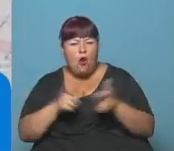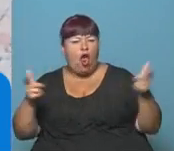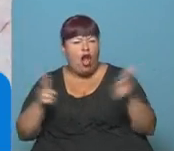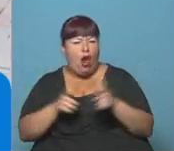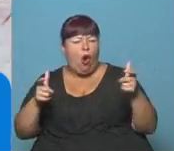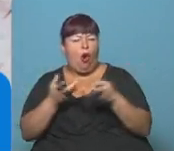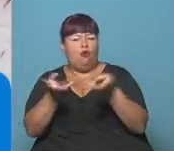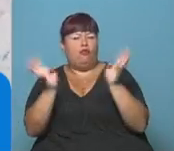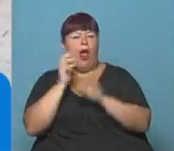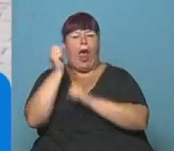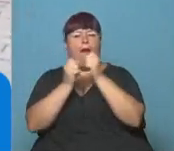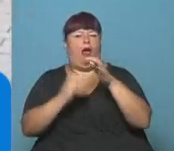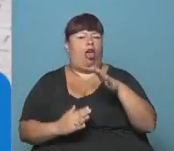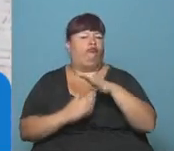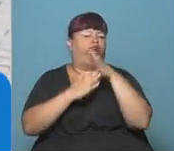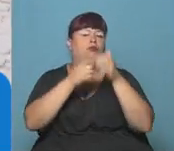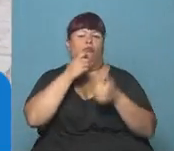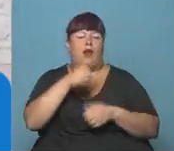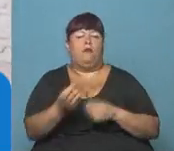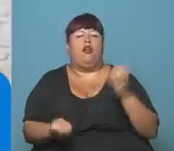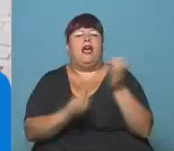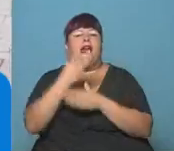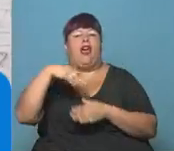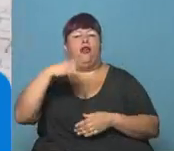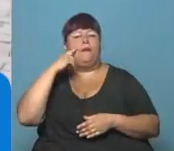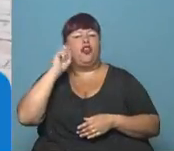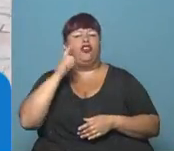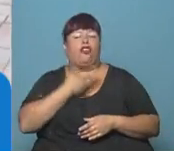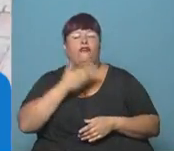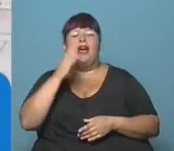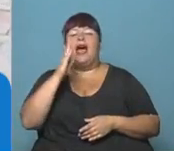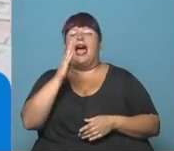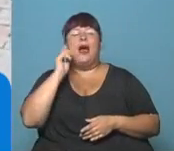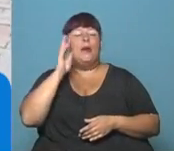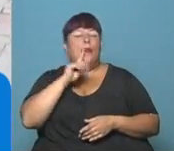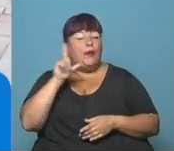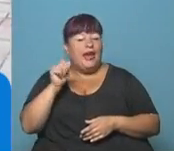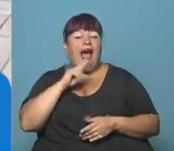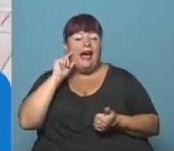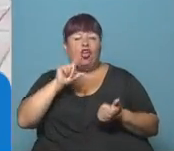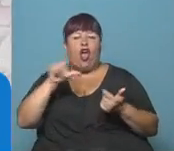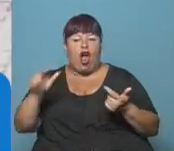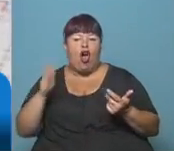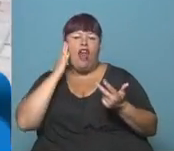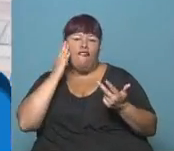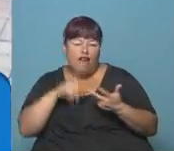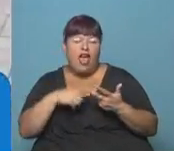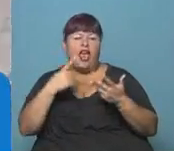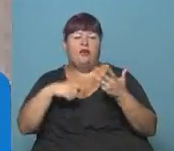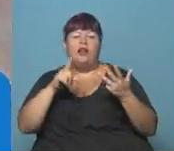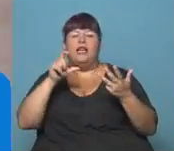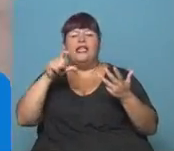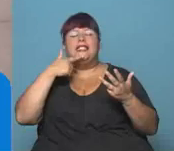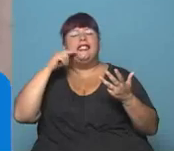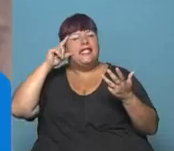audiencias con empresarios líderes, como el cofundador de Microsoft, Bill Gates, directivos de Coca-Cola, Facebook, Total y